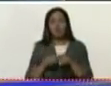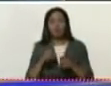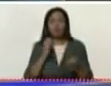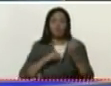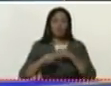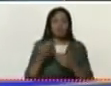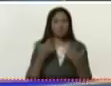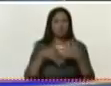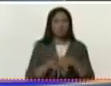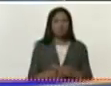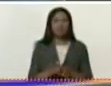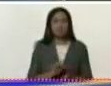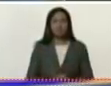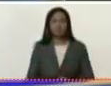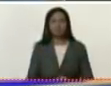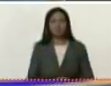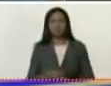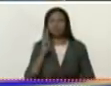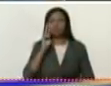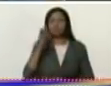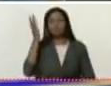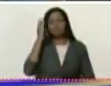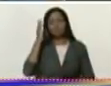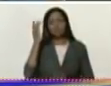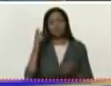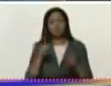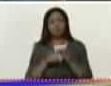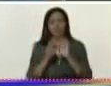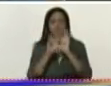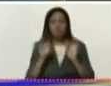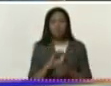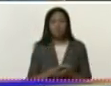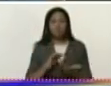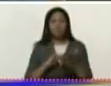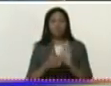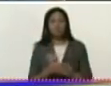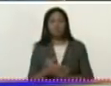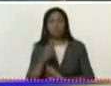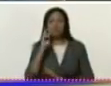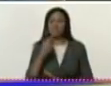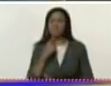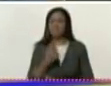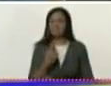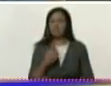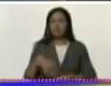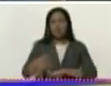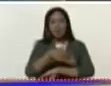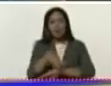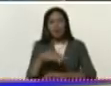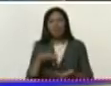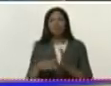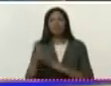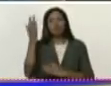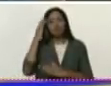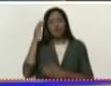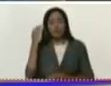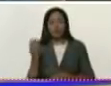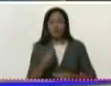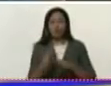defensa integral, las UPD. Ahí saben, como dicen en la calle, Ernesto, ahí saben cómo se abate el cobre, ¿qué